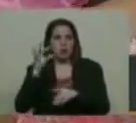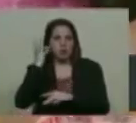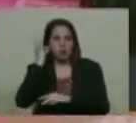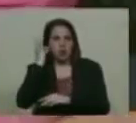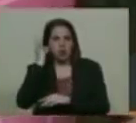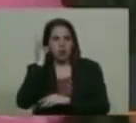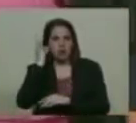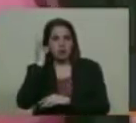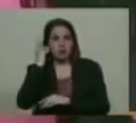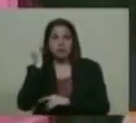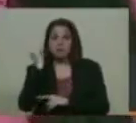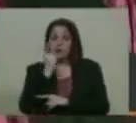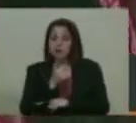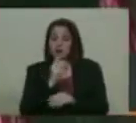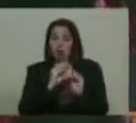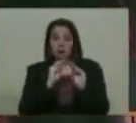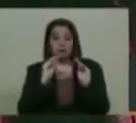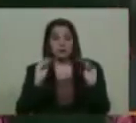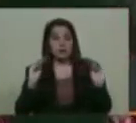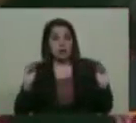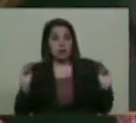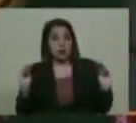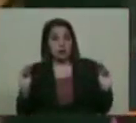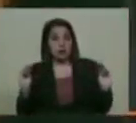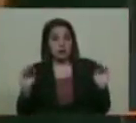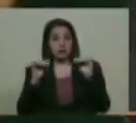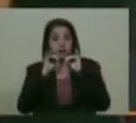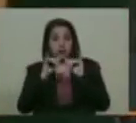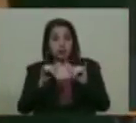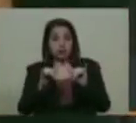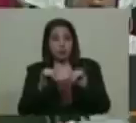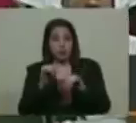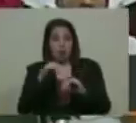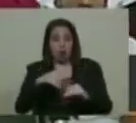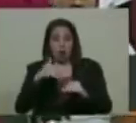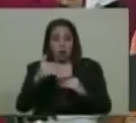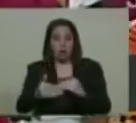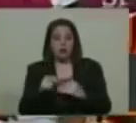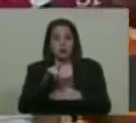Tengo que anunciar que el próximo lunes ya